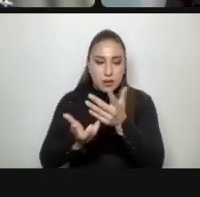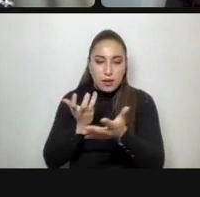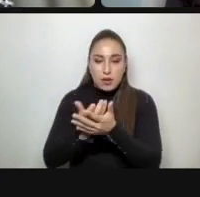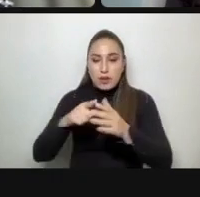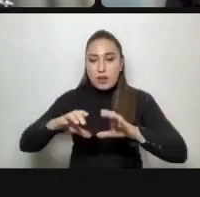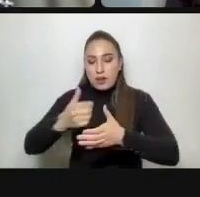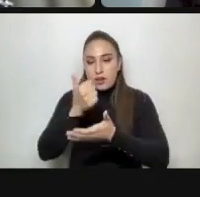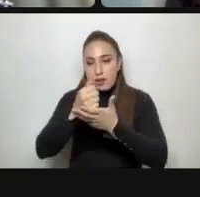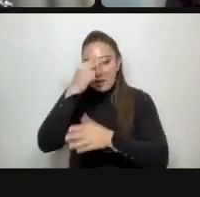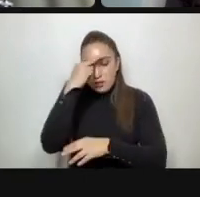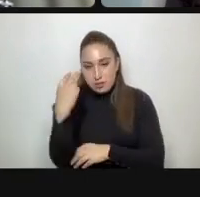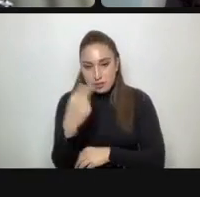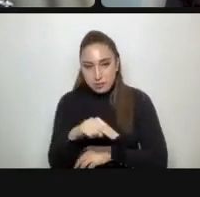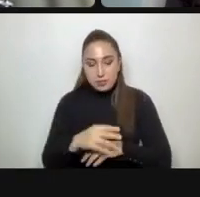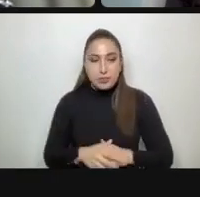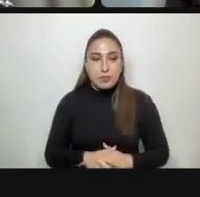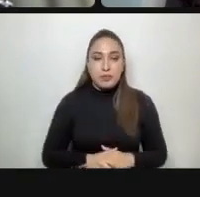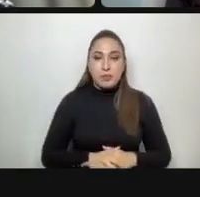de México,